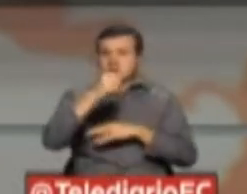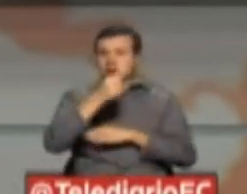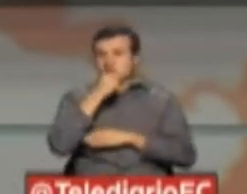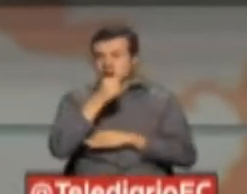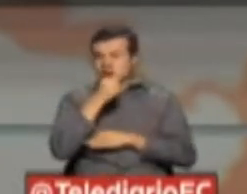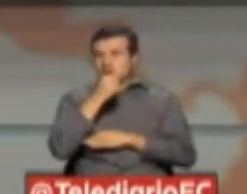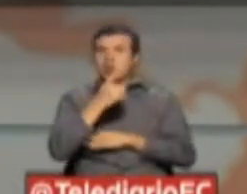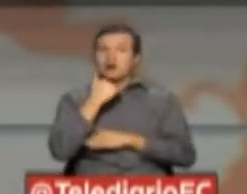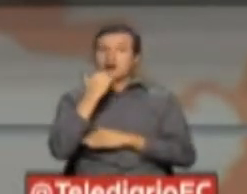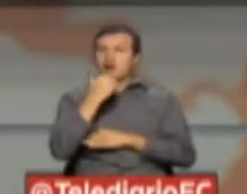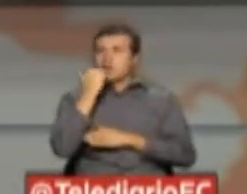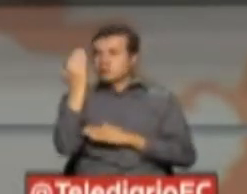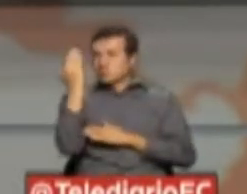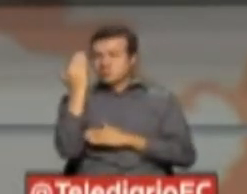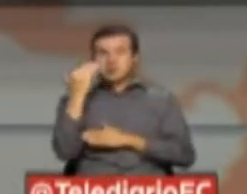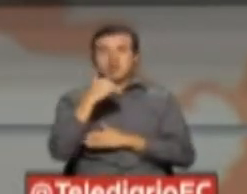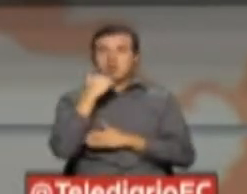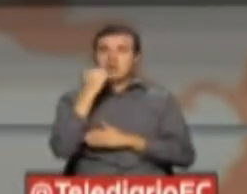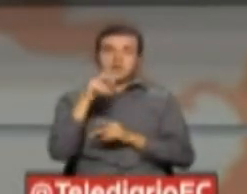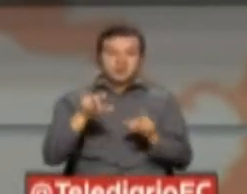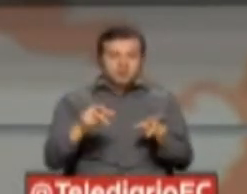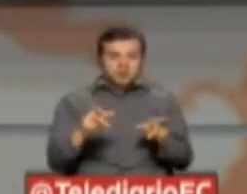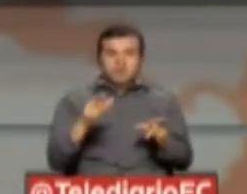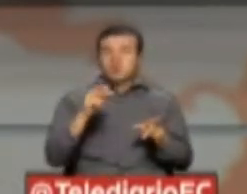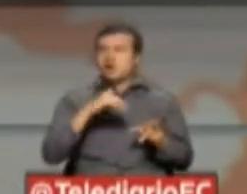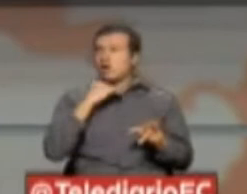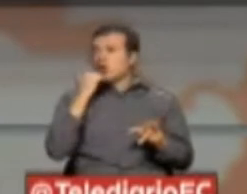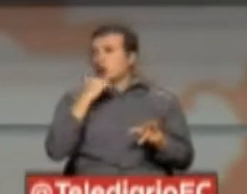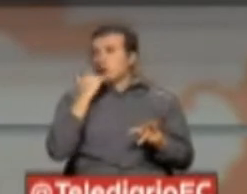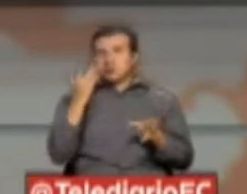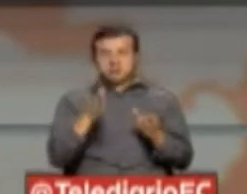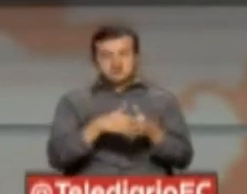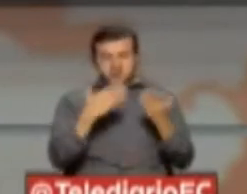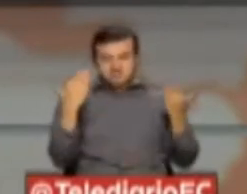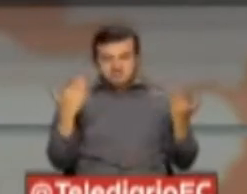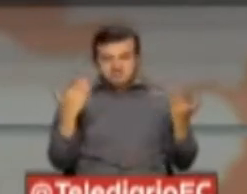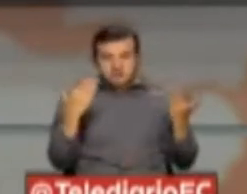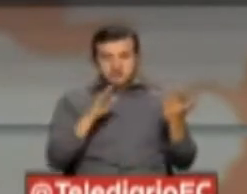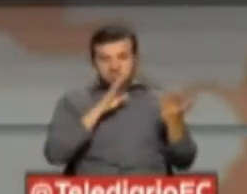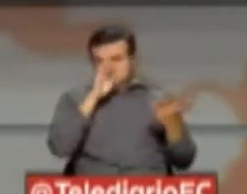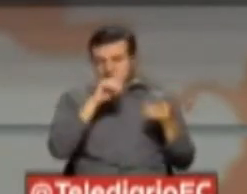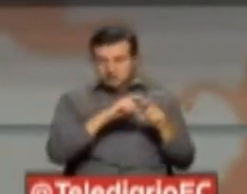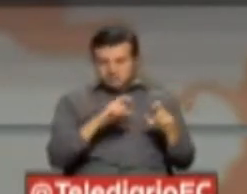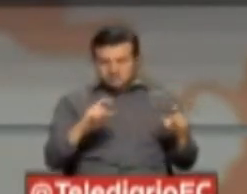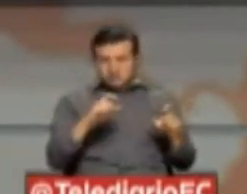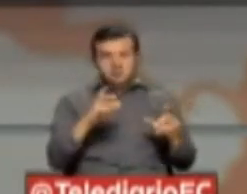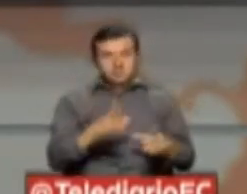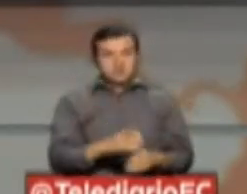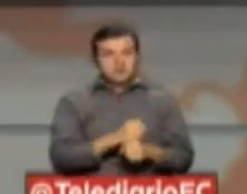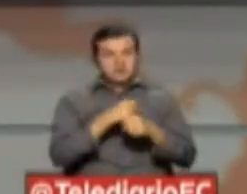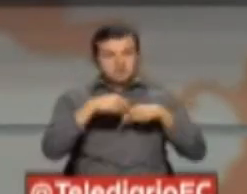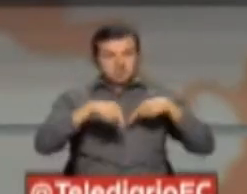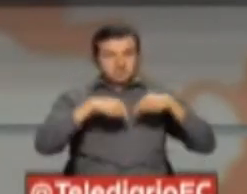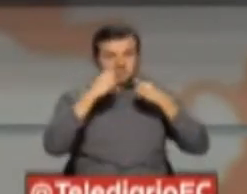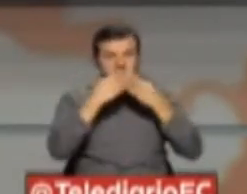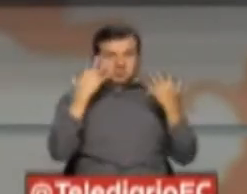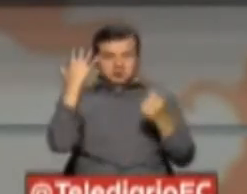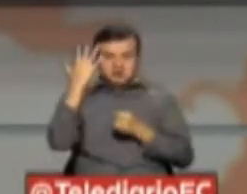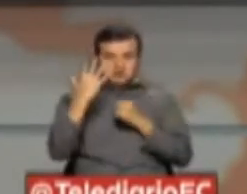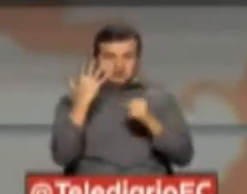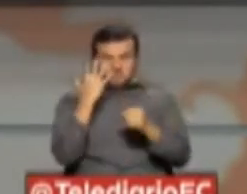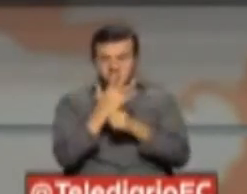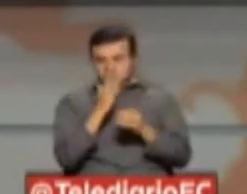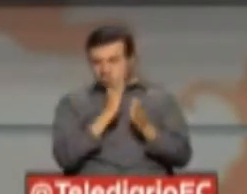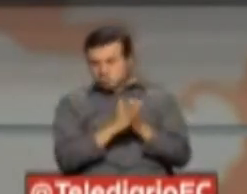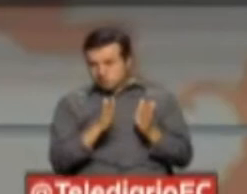programa televisivo o radial o inclusive en la prensa escrita terminaban con un mensaje de seguridad vial cinco años seguidos